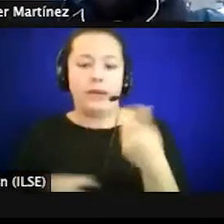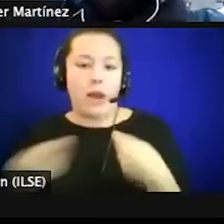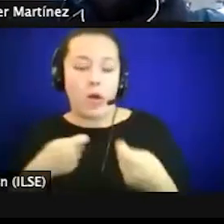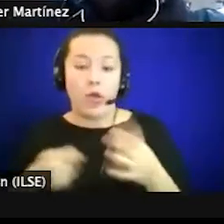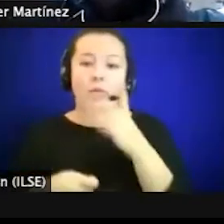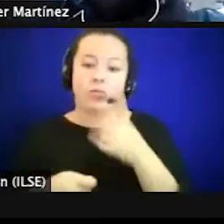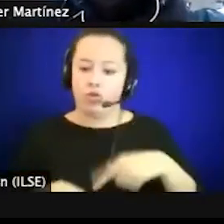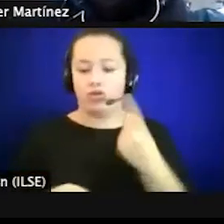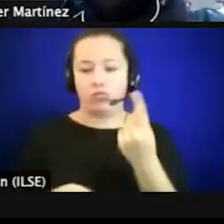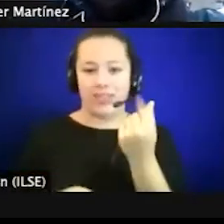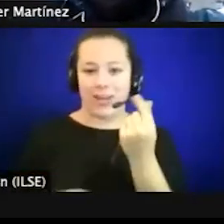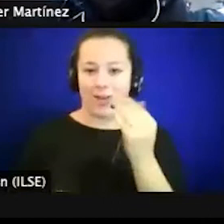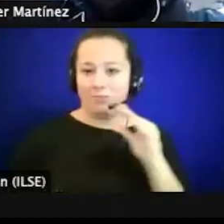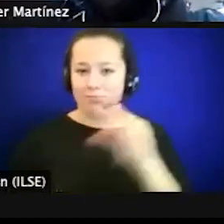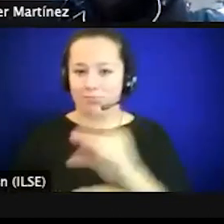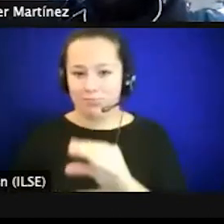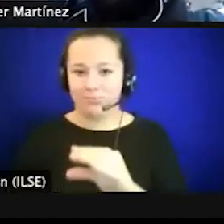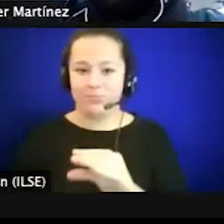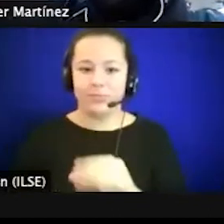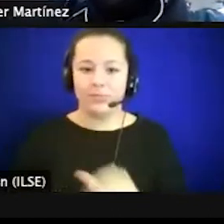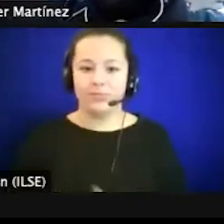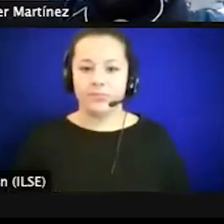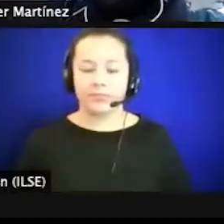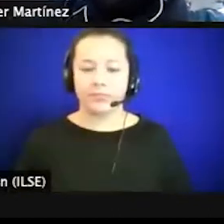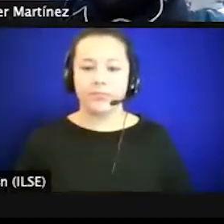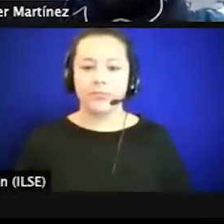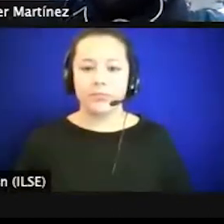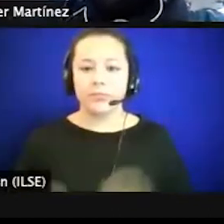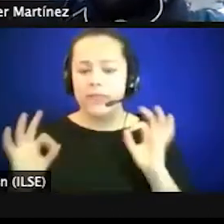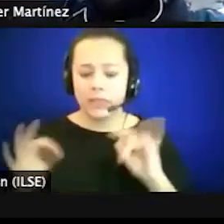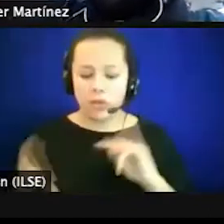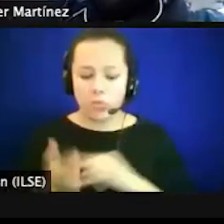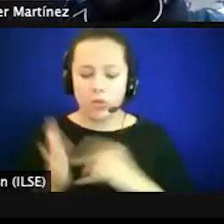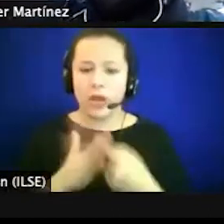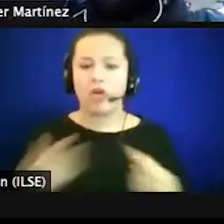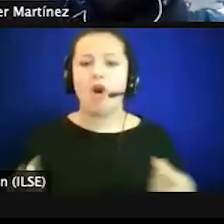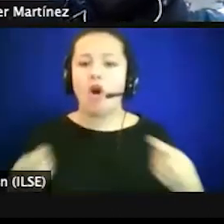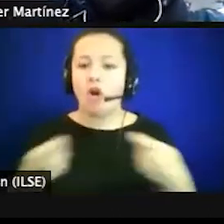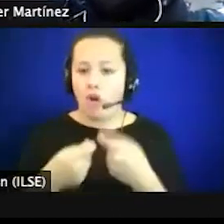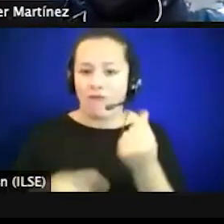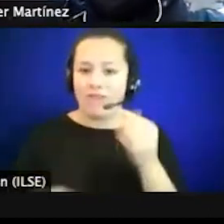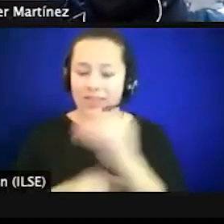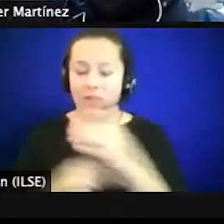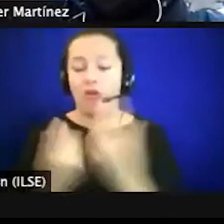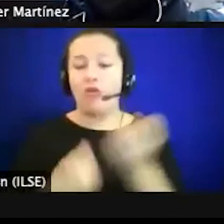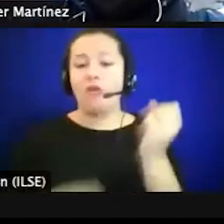fondo perdido. Es un proyecto cofinanciado con el Fondo Social